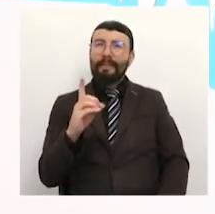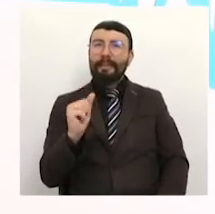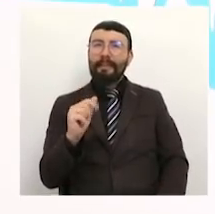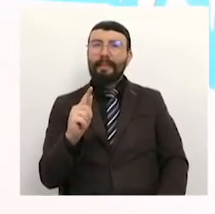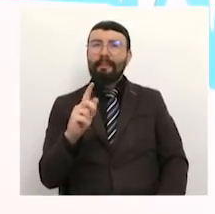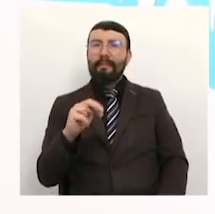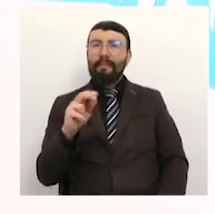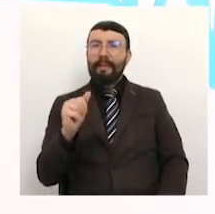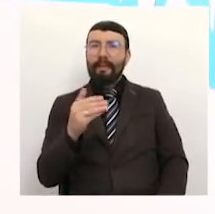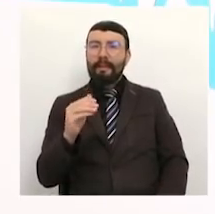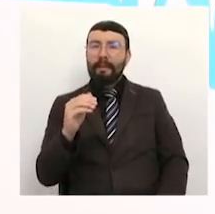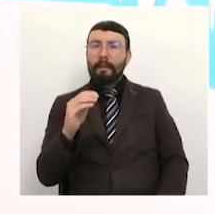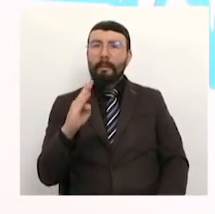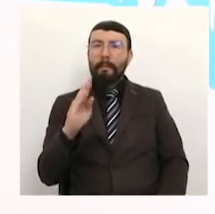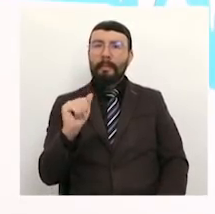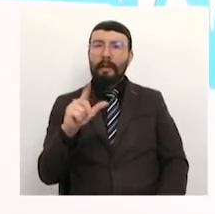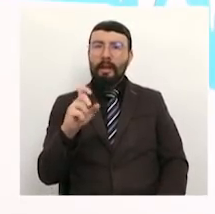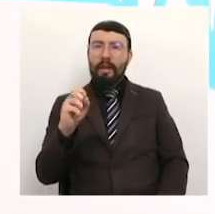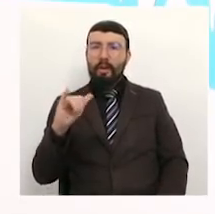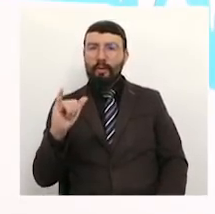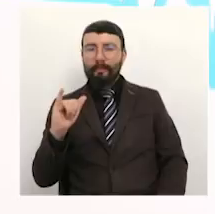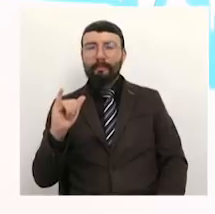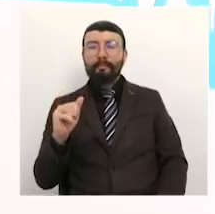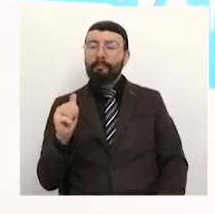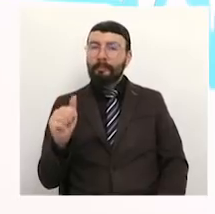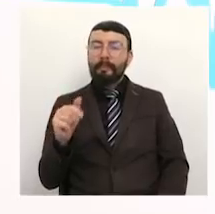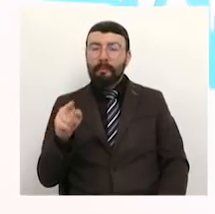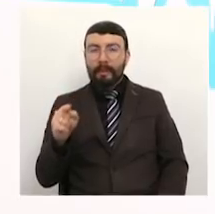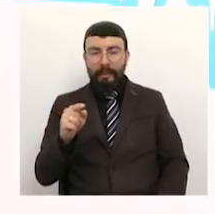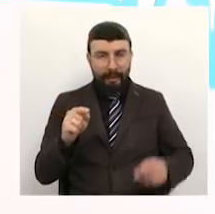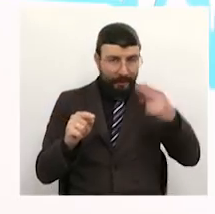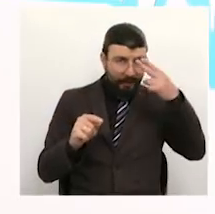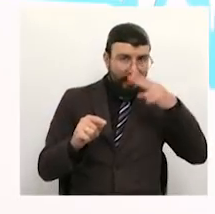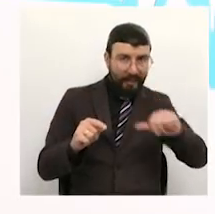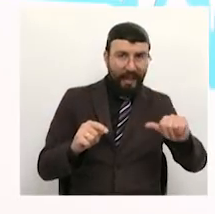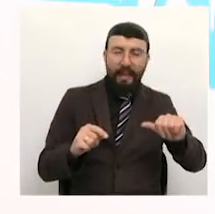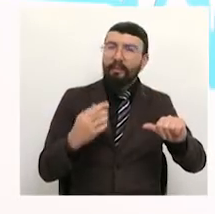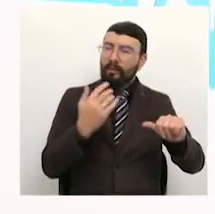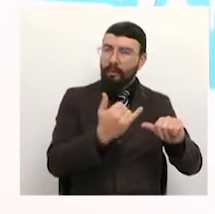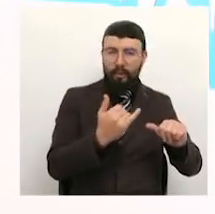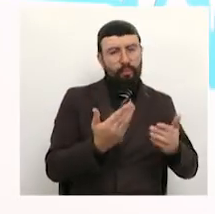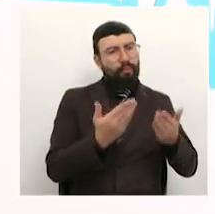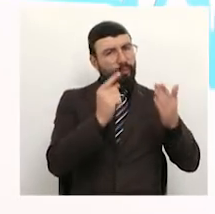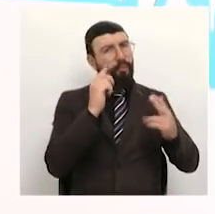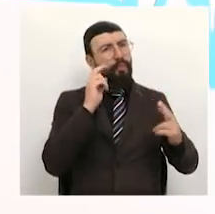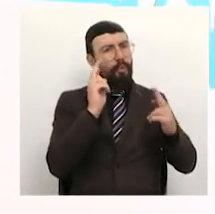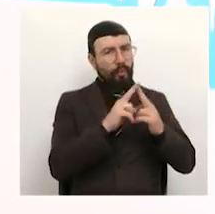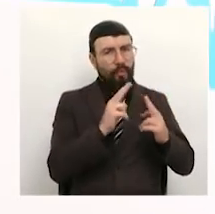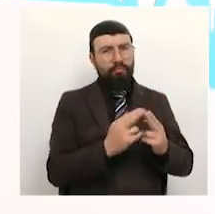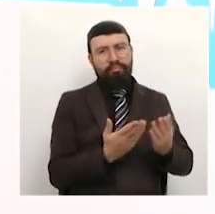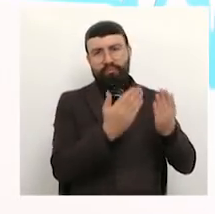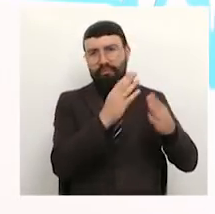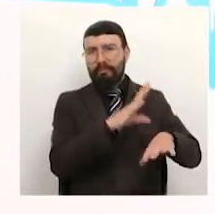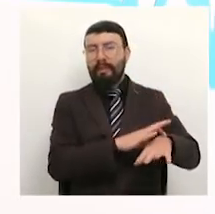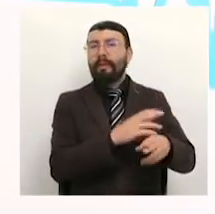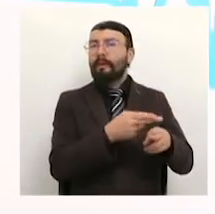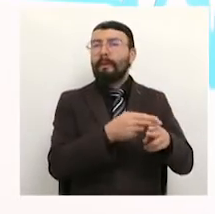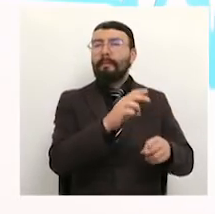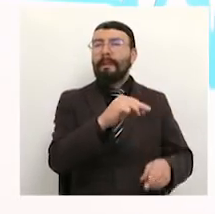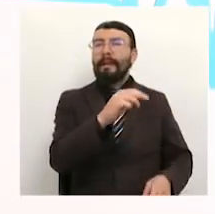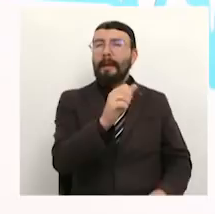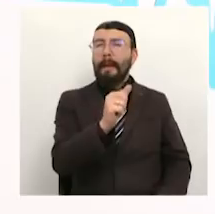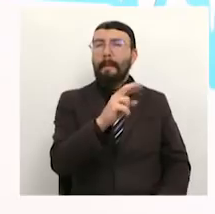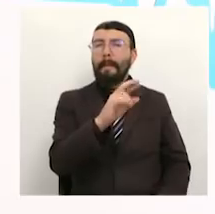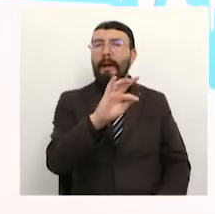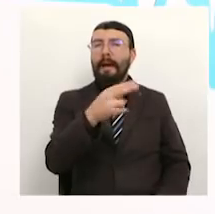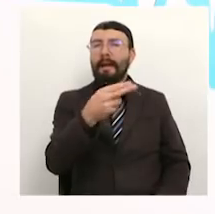hija rodríguez valois hija de una reconocida médica marta valois una persona que ha